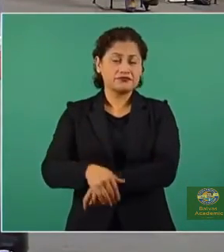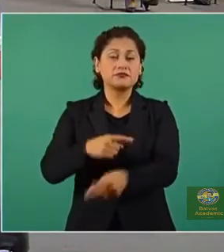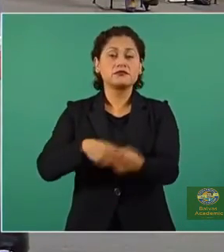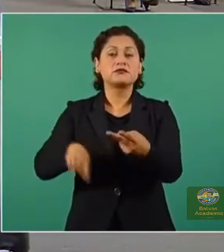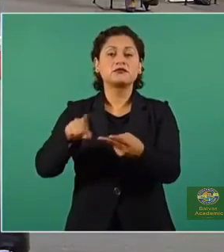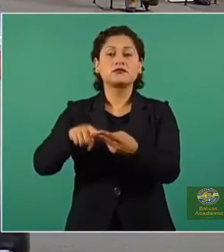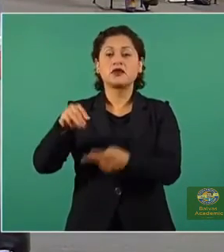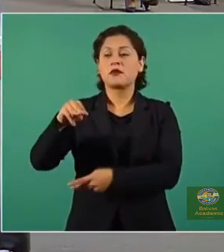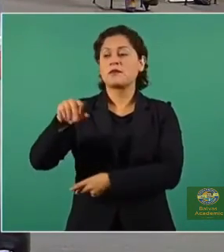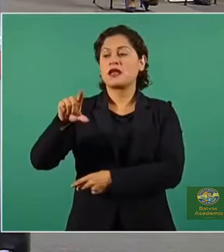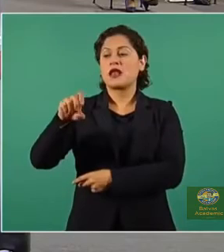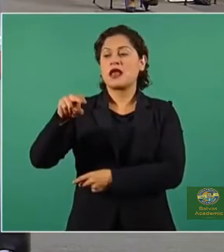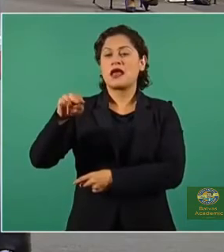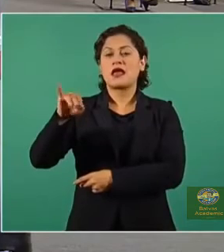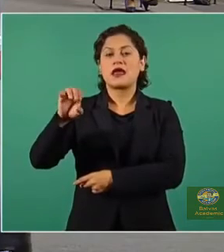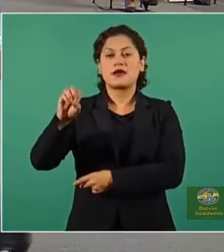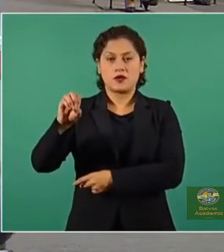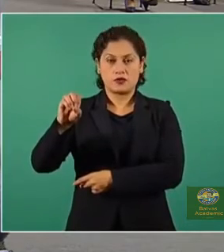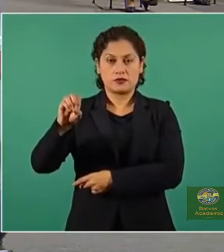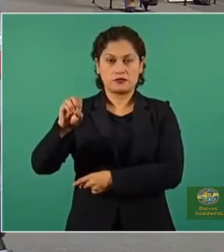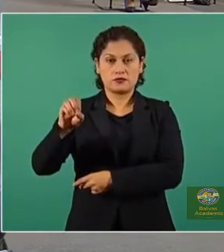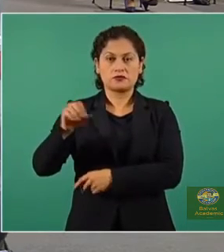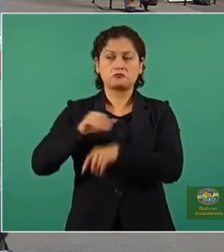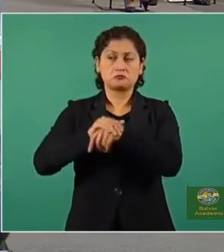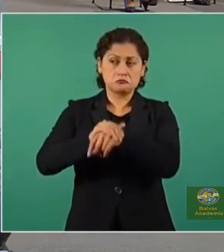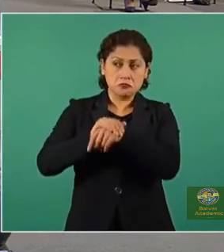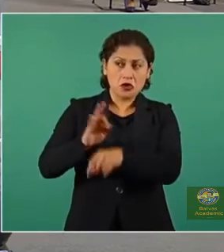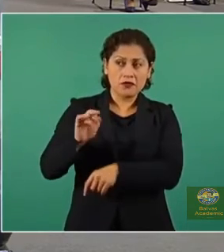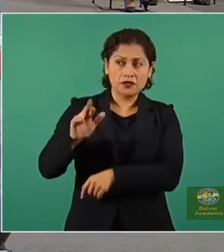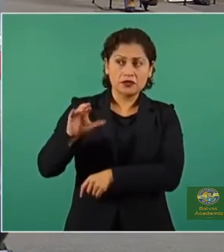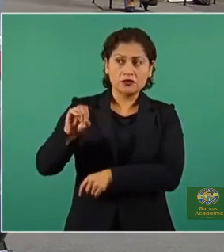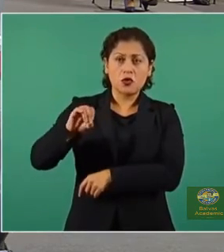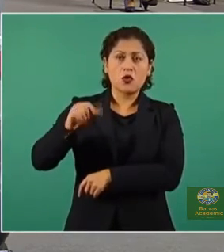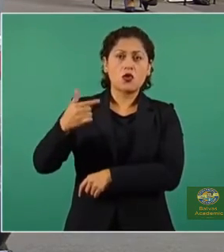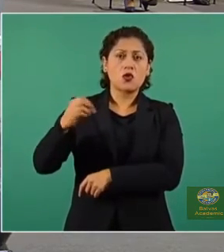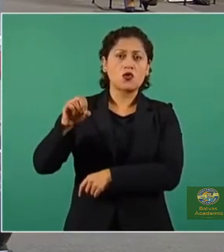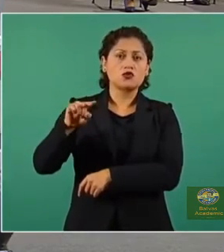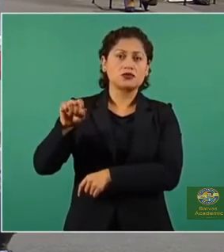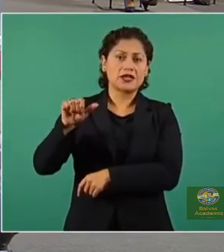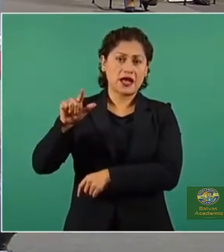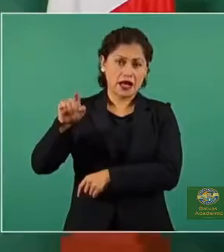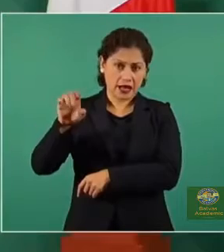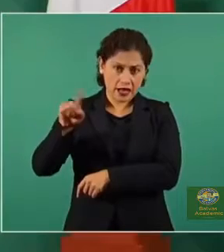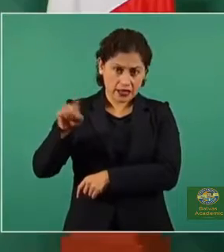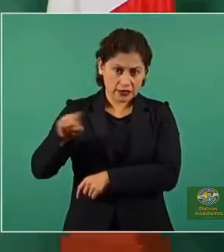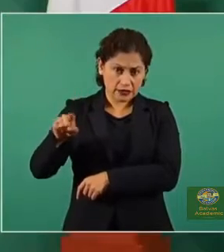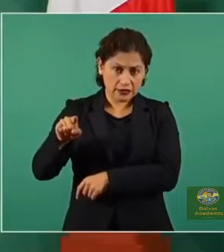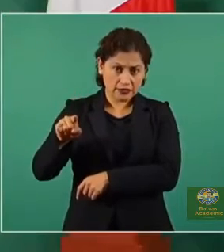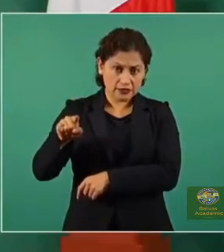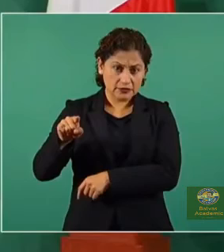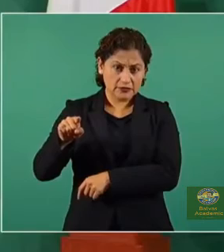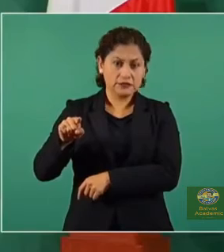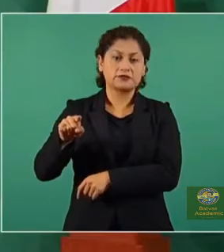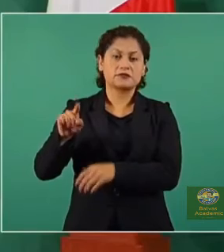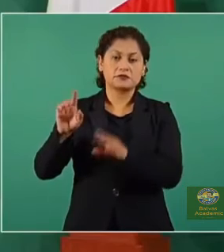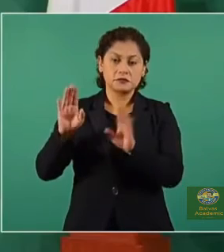Milenio, de nuestro amigo Francisco González, que está muy bien en sus